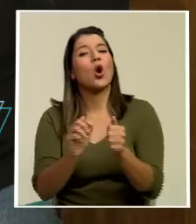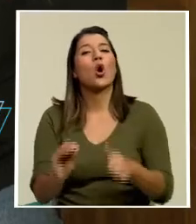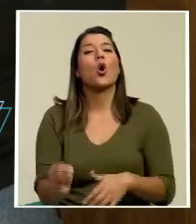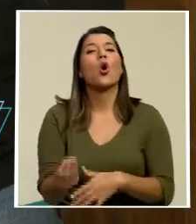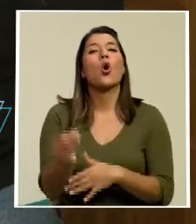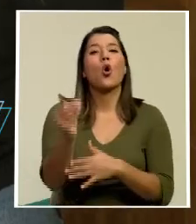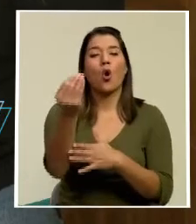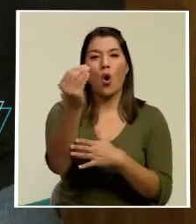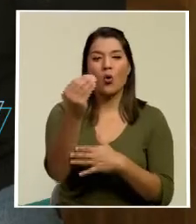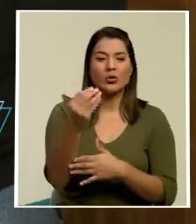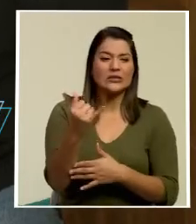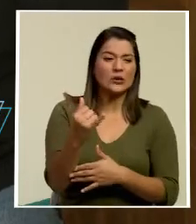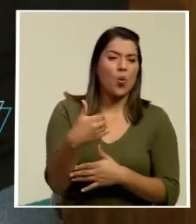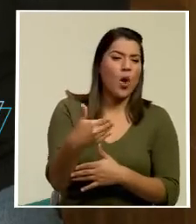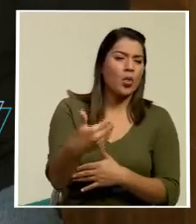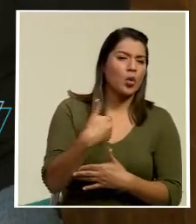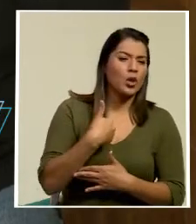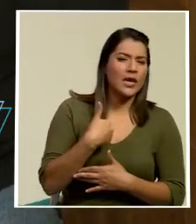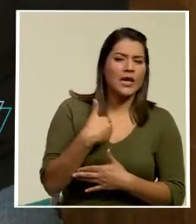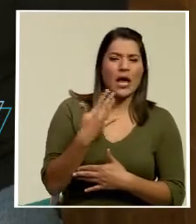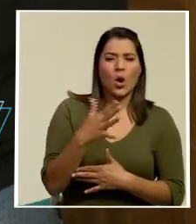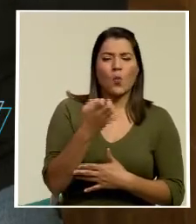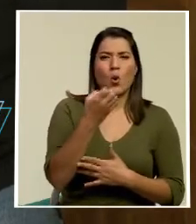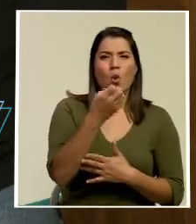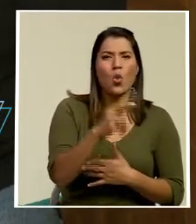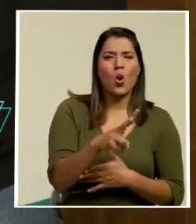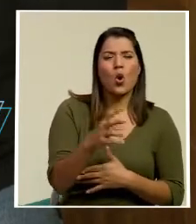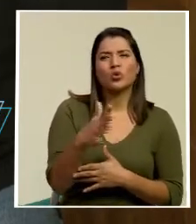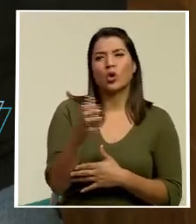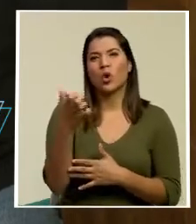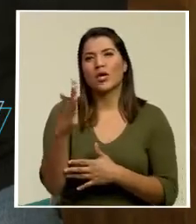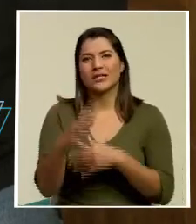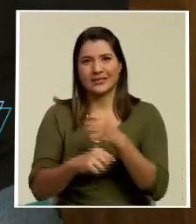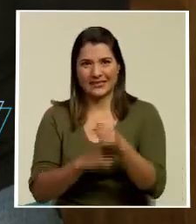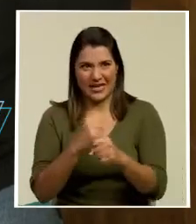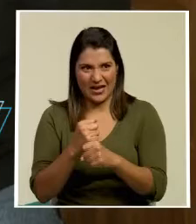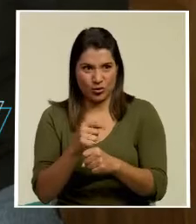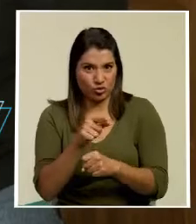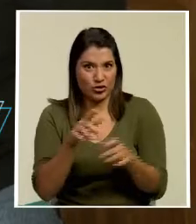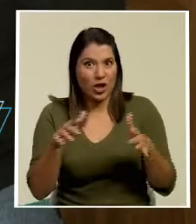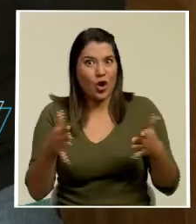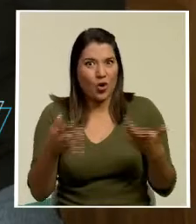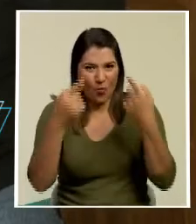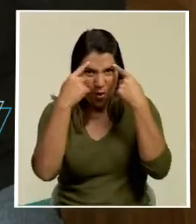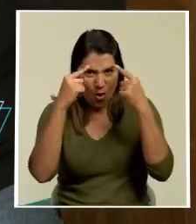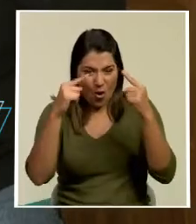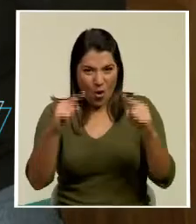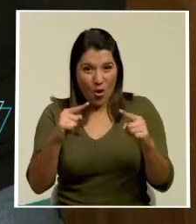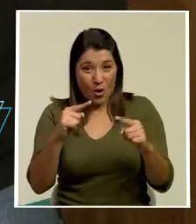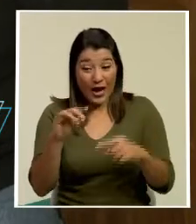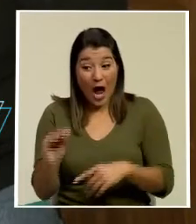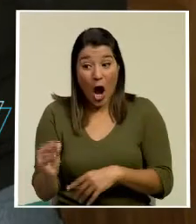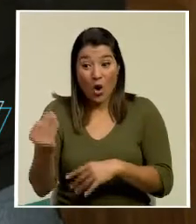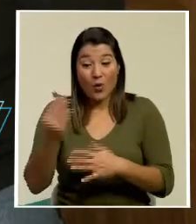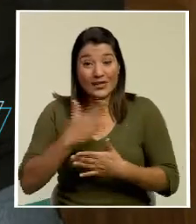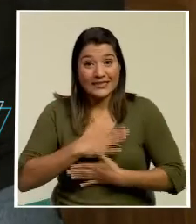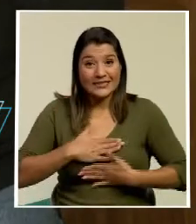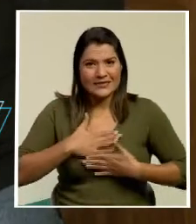muchachos de 12, de 15 años? ¿Cómo hacías ese milagro de que ellos disfrutaran